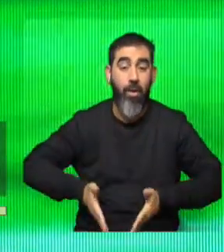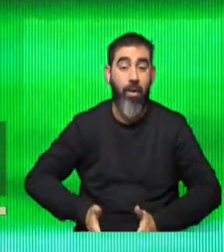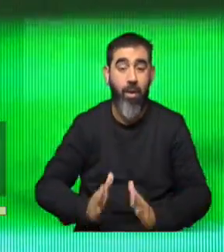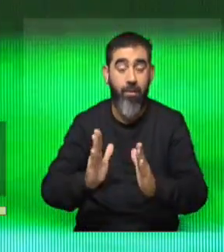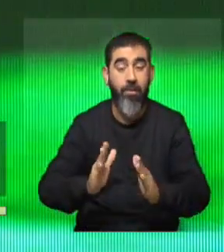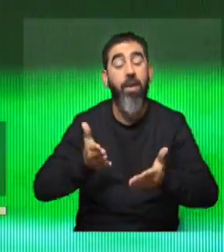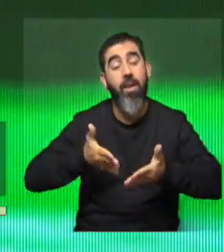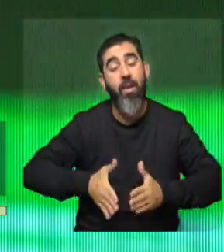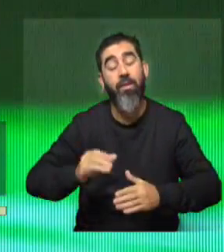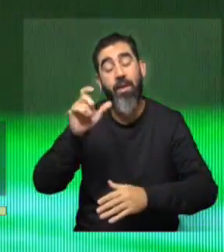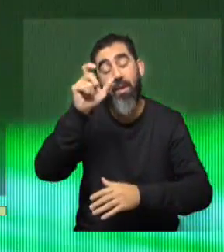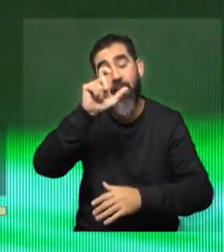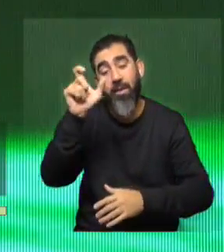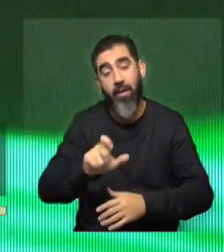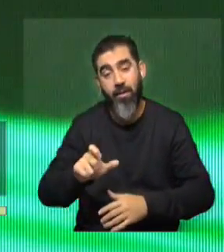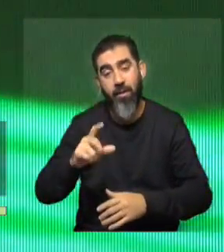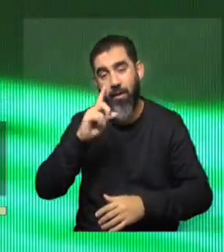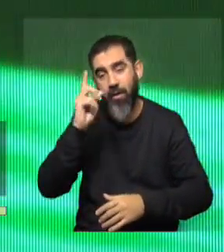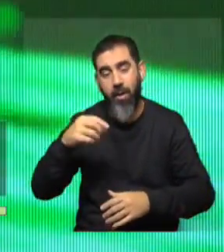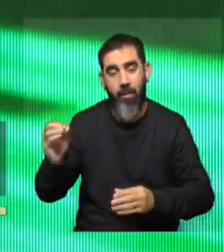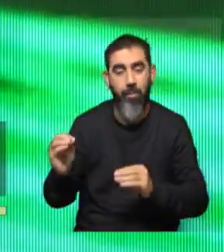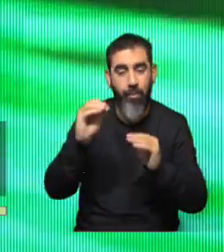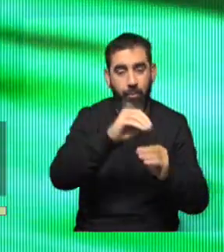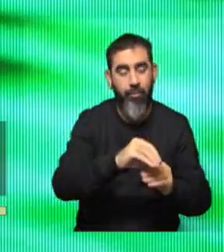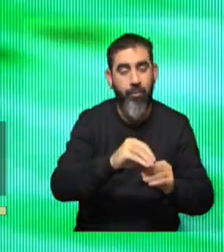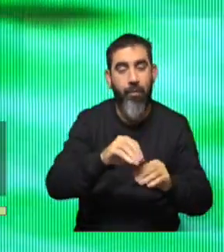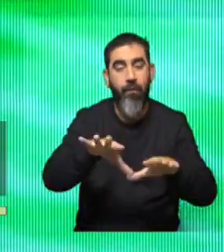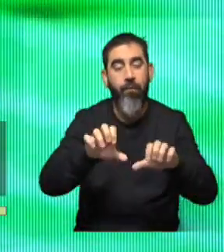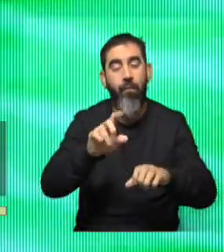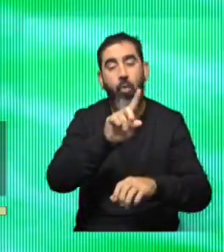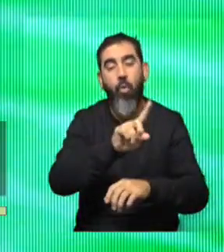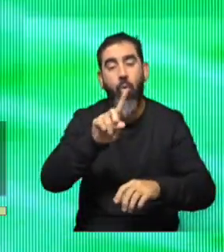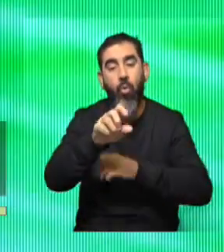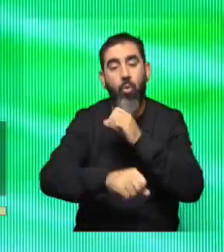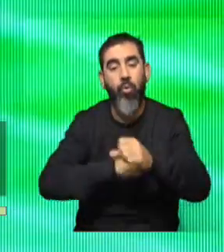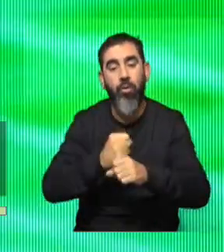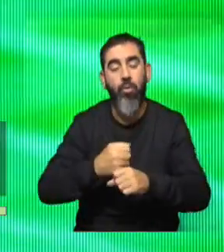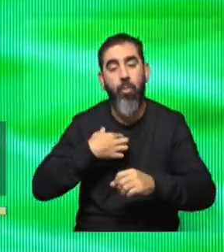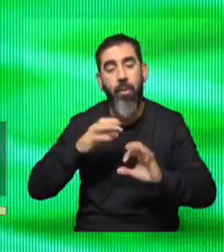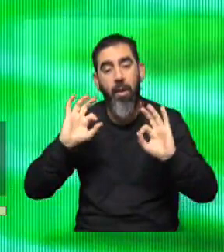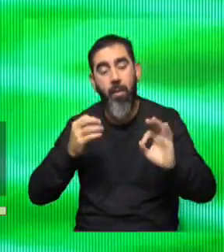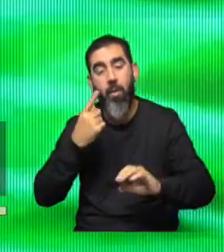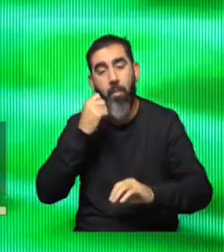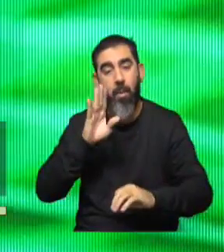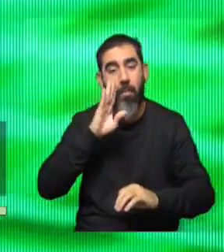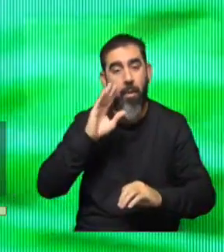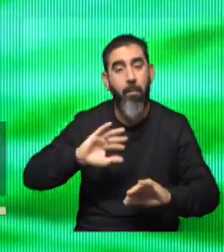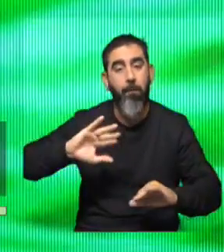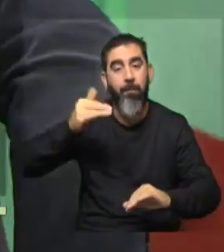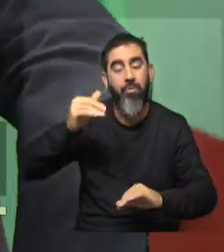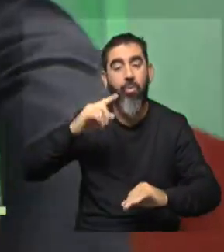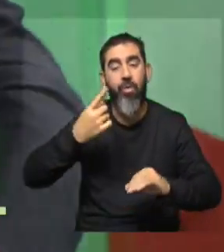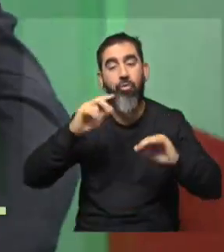bueno nací en el italiano me llevaron enseguida por ahí pero viví 11 años con mis hermanos y mis padres en el piso 18